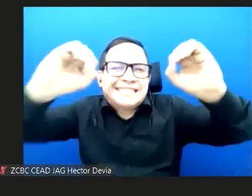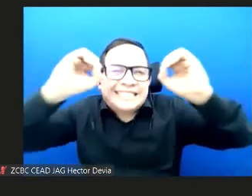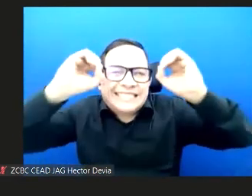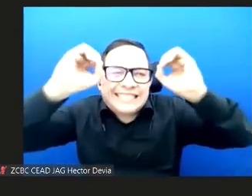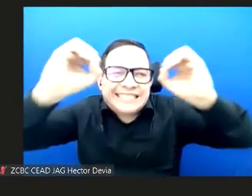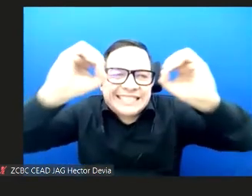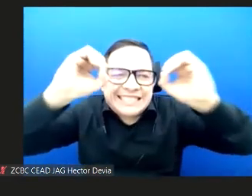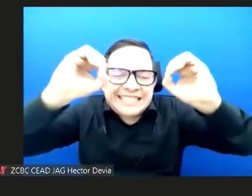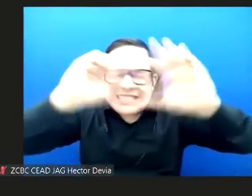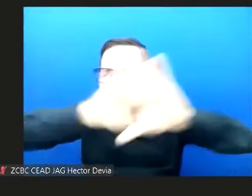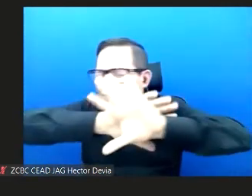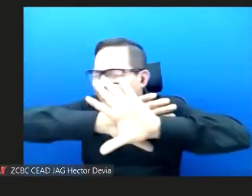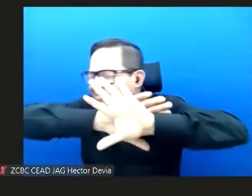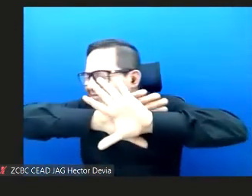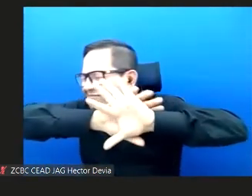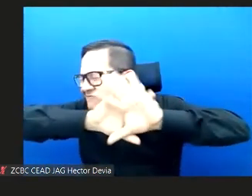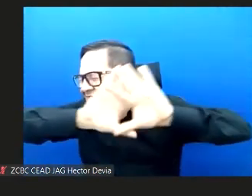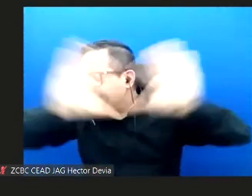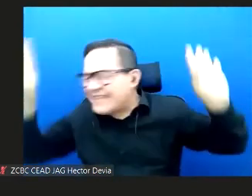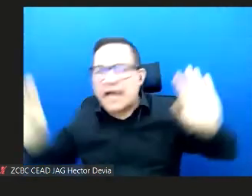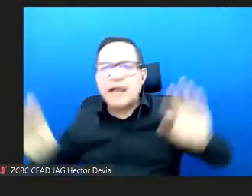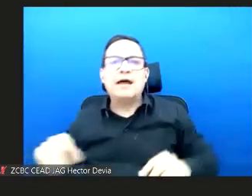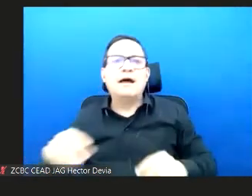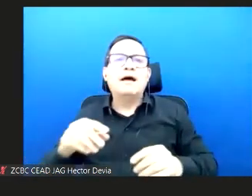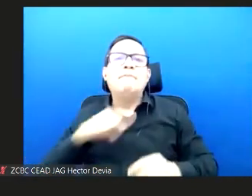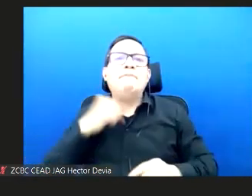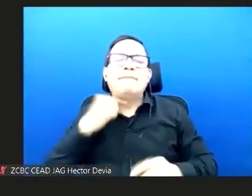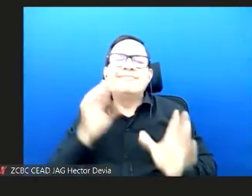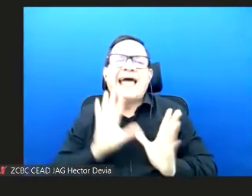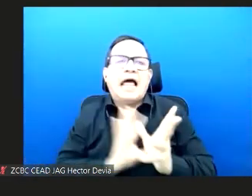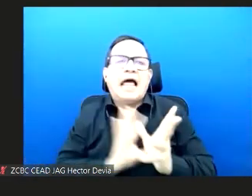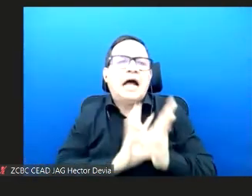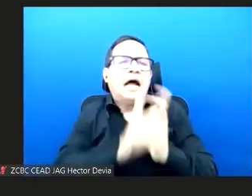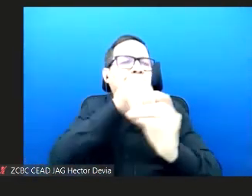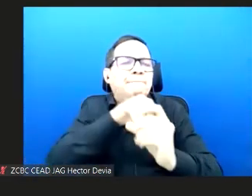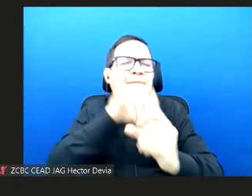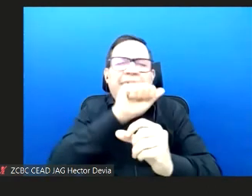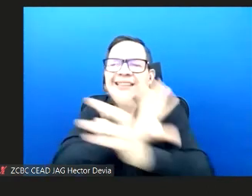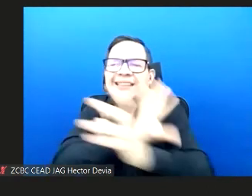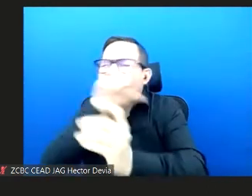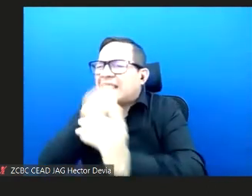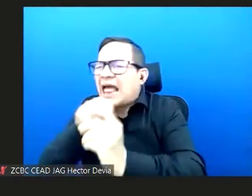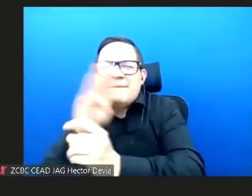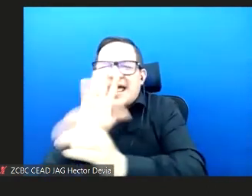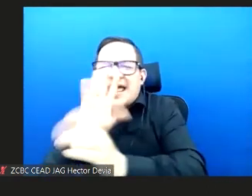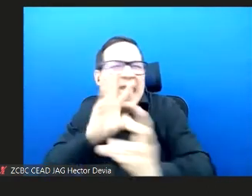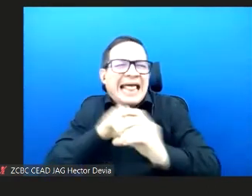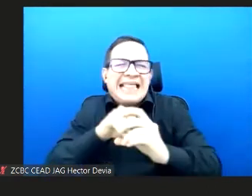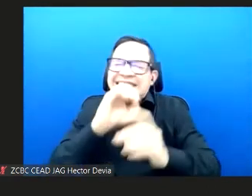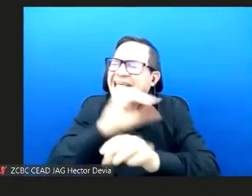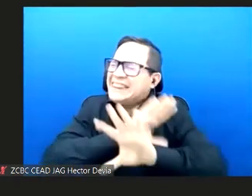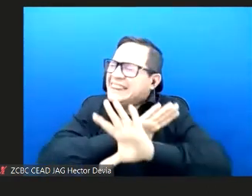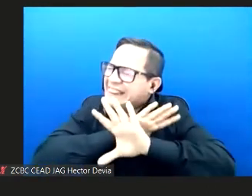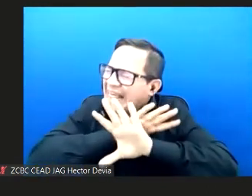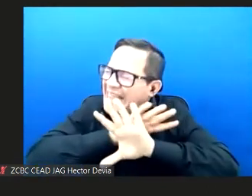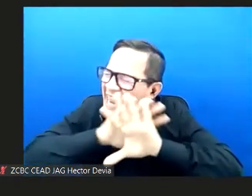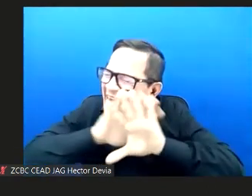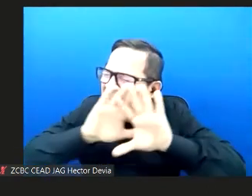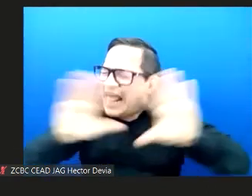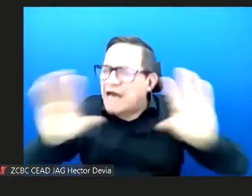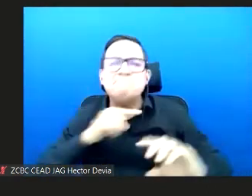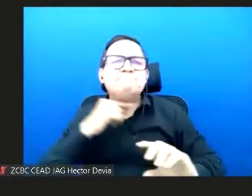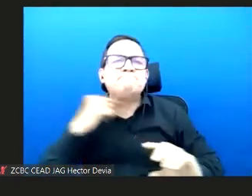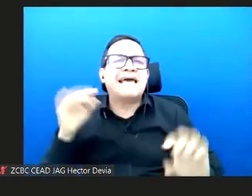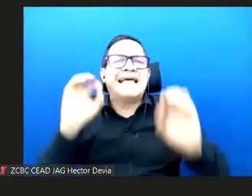que perdieron materias. ¿Dónde me ubico yo para saber dónde están los estudiantes que no perdieron materias?